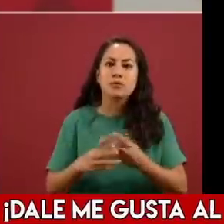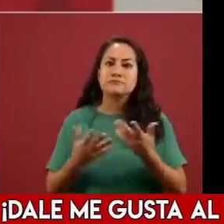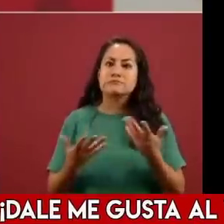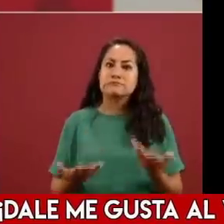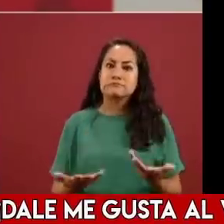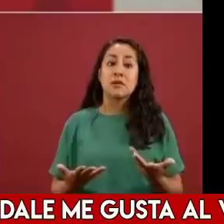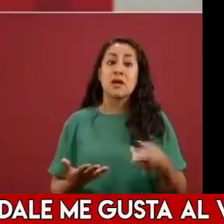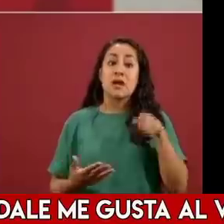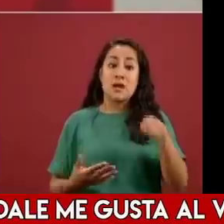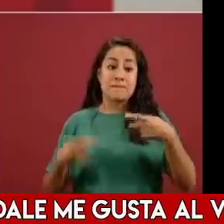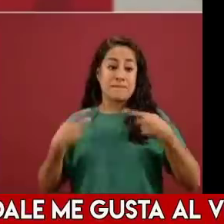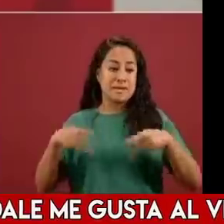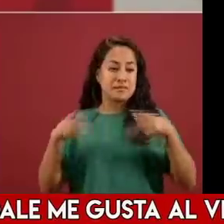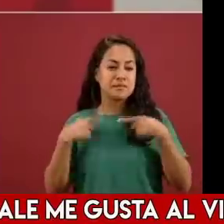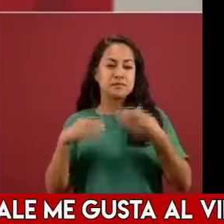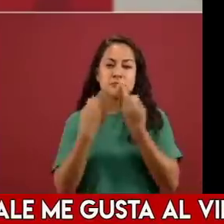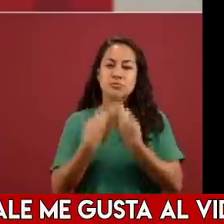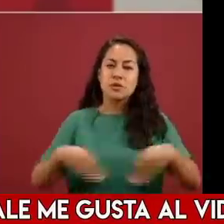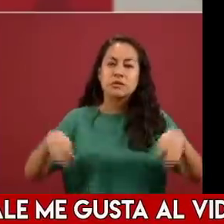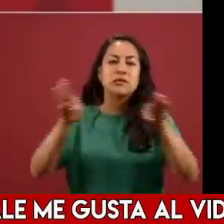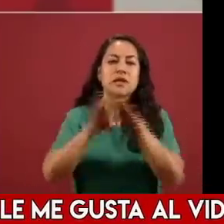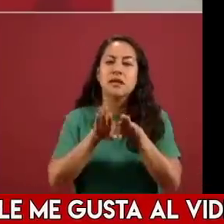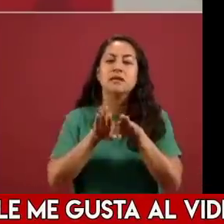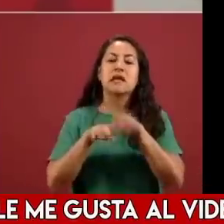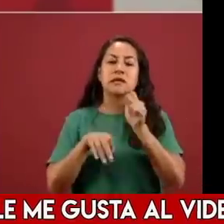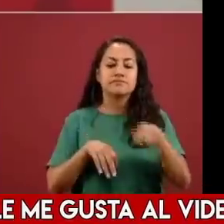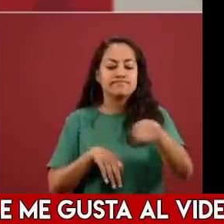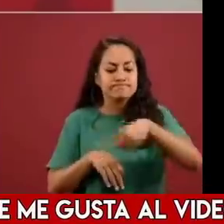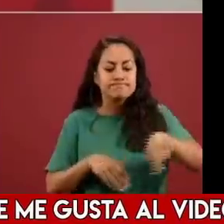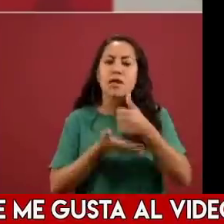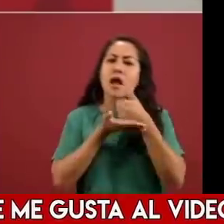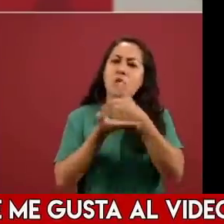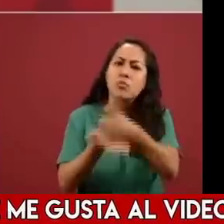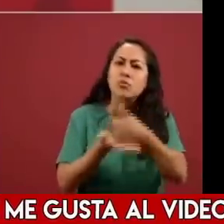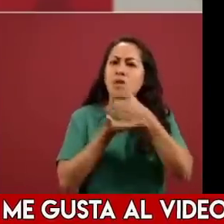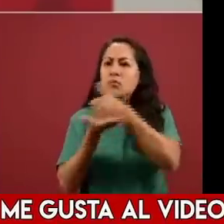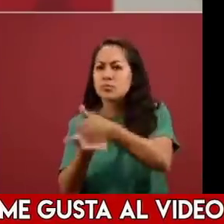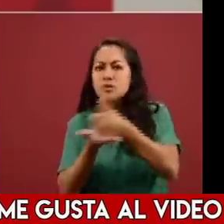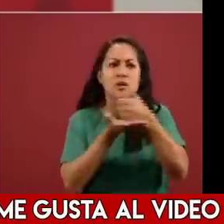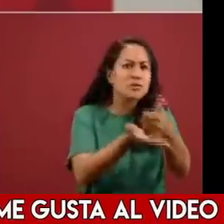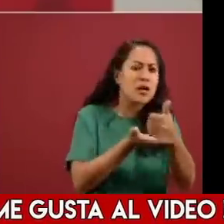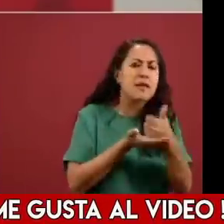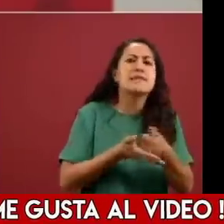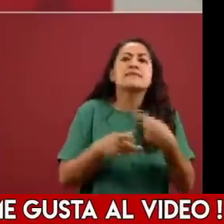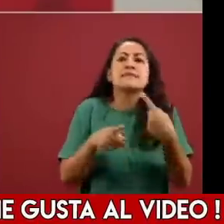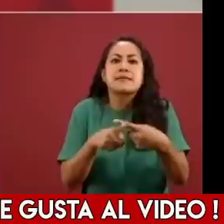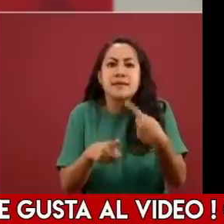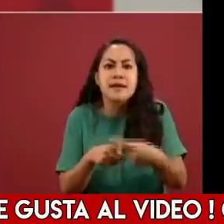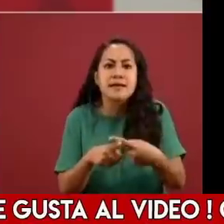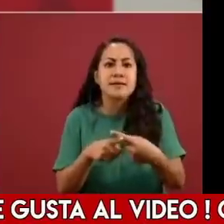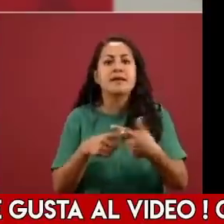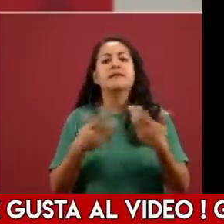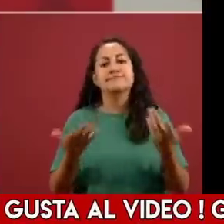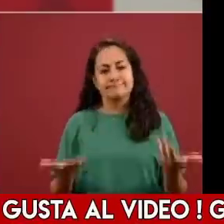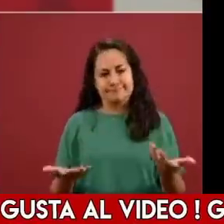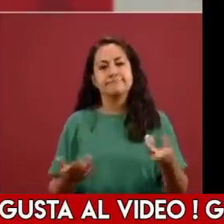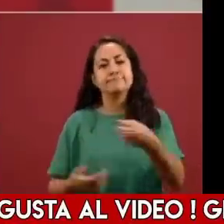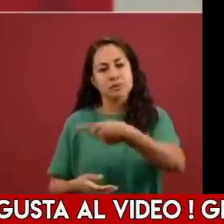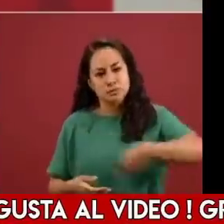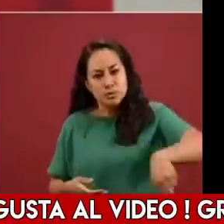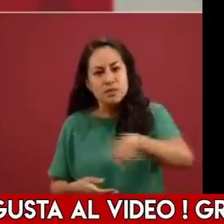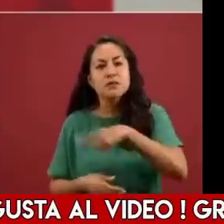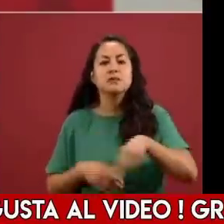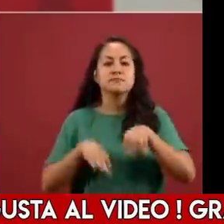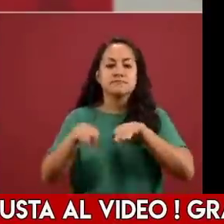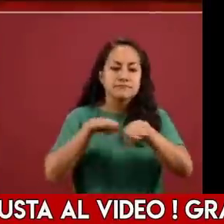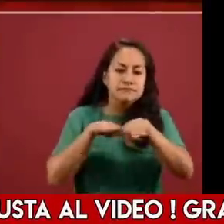que tienen la mejor posibilidad y la mejor intención de ayudar que son las y los trabajadores de la